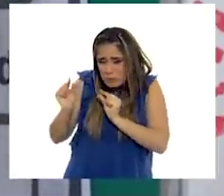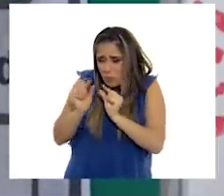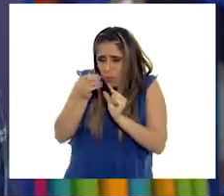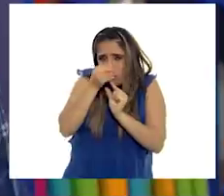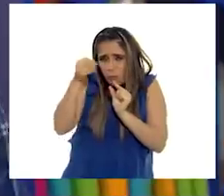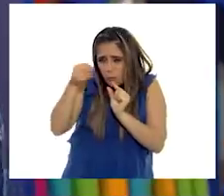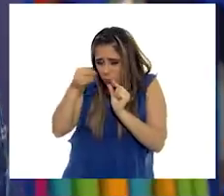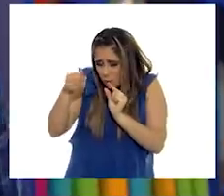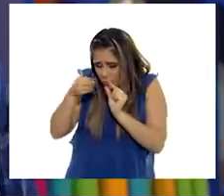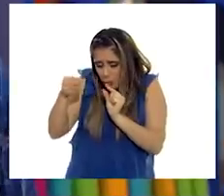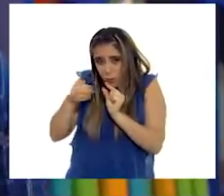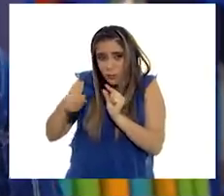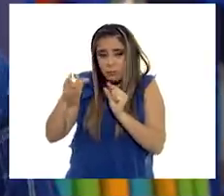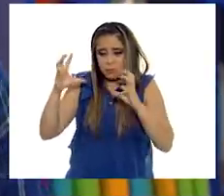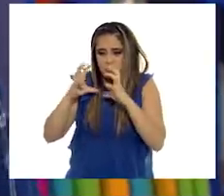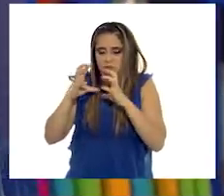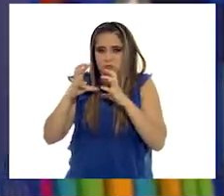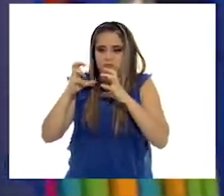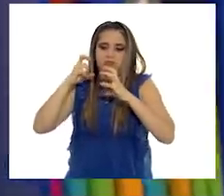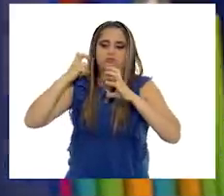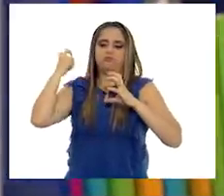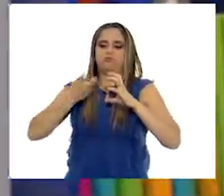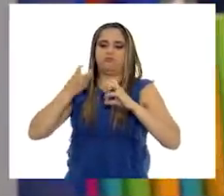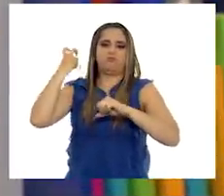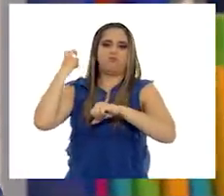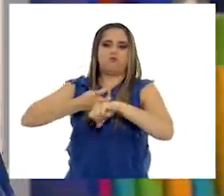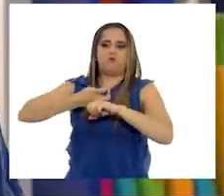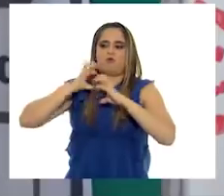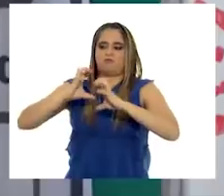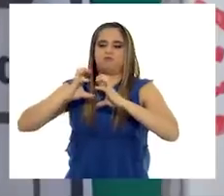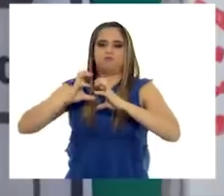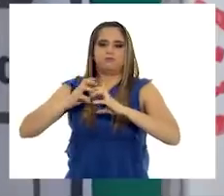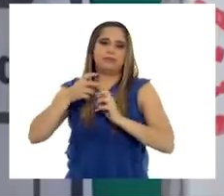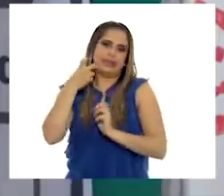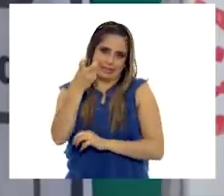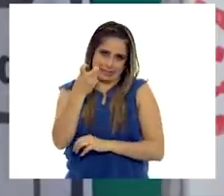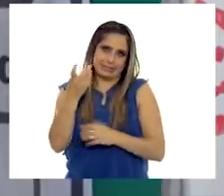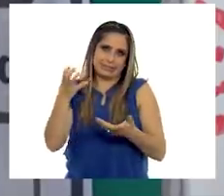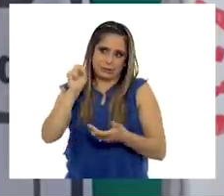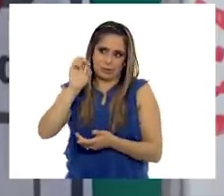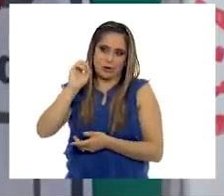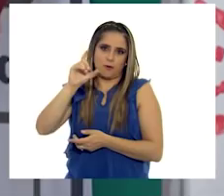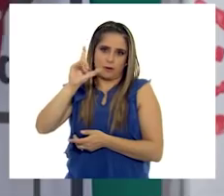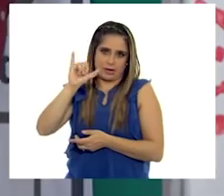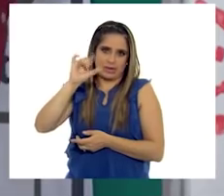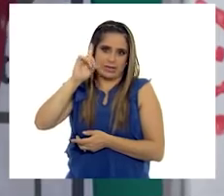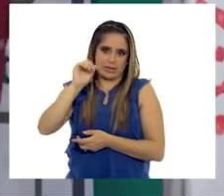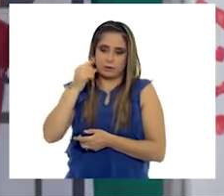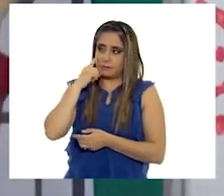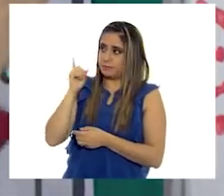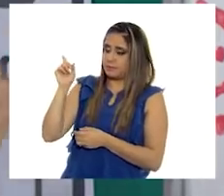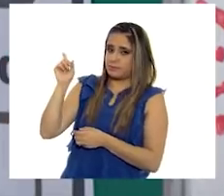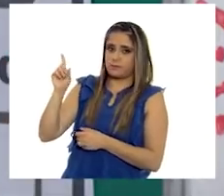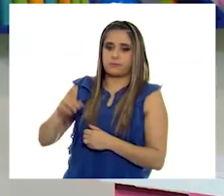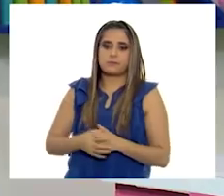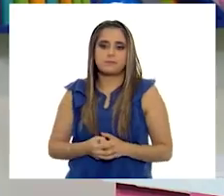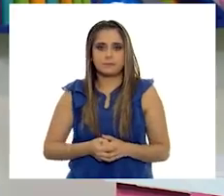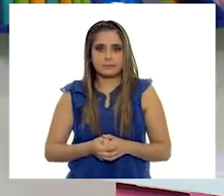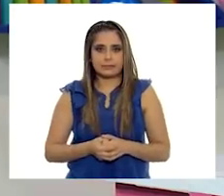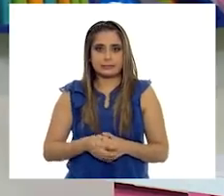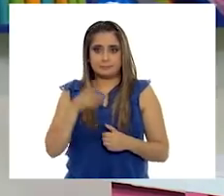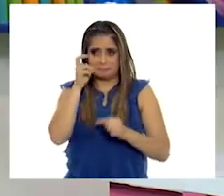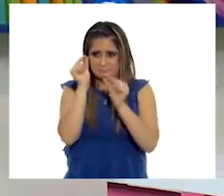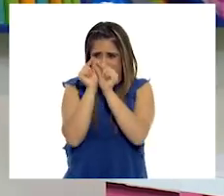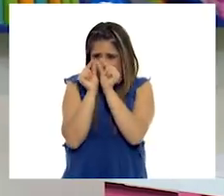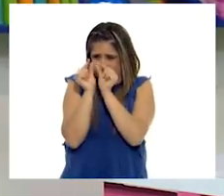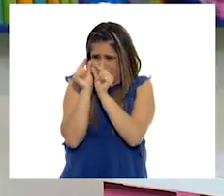hileras para recordar cómo estaban esas partículas. María. Perfecto. Entonces podemos ver que los circulitos o las partículas que está pegando Mariana están